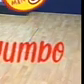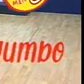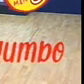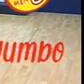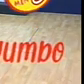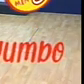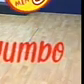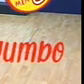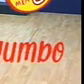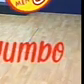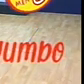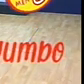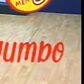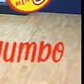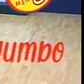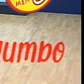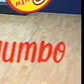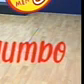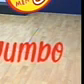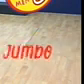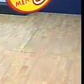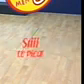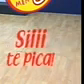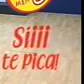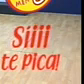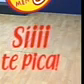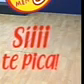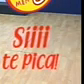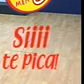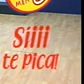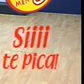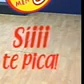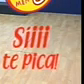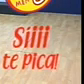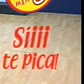a camarón en presentación Jumbo, para que te piques de verdad.